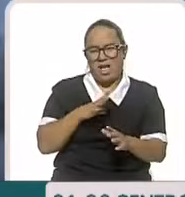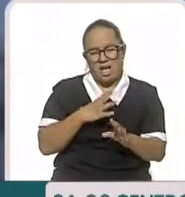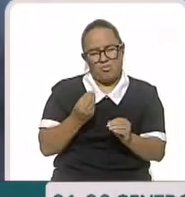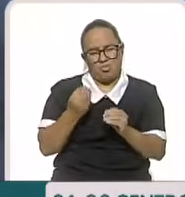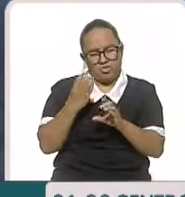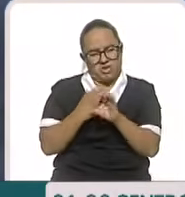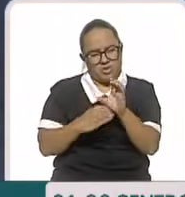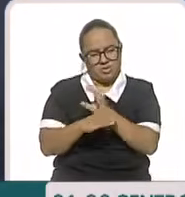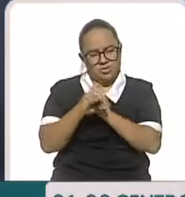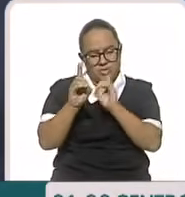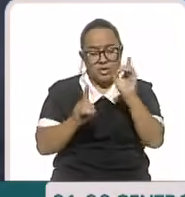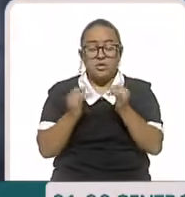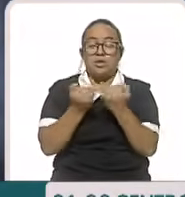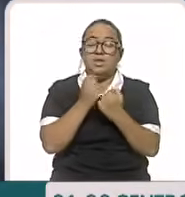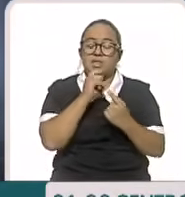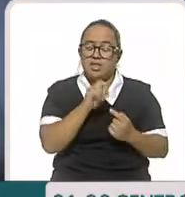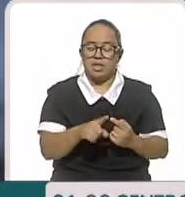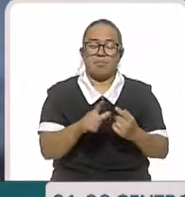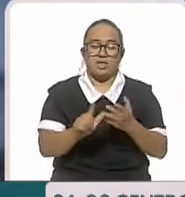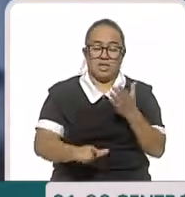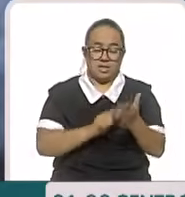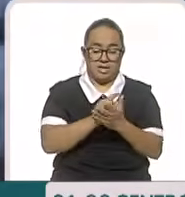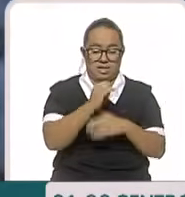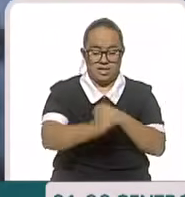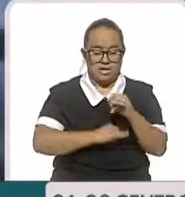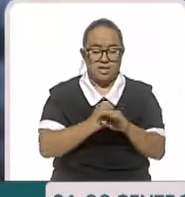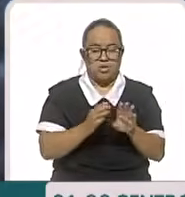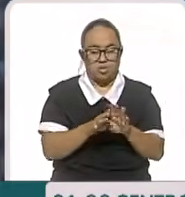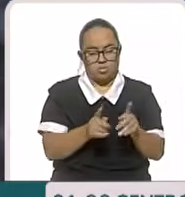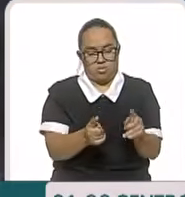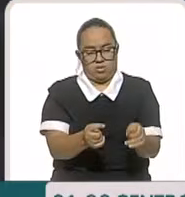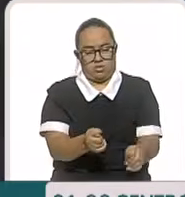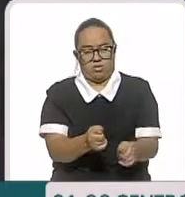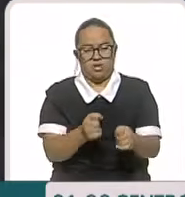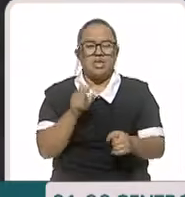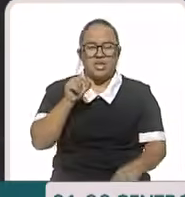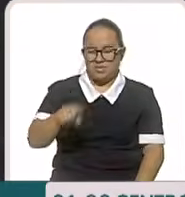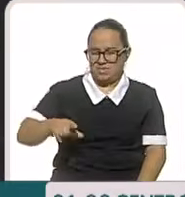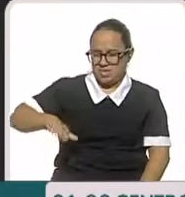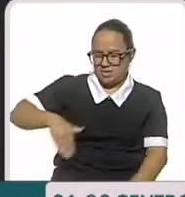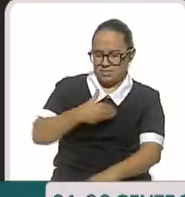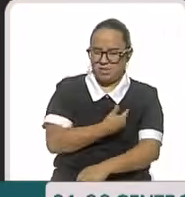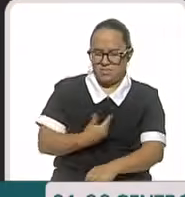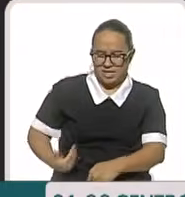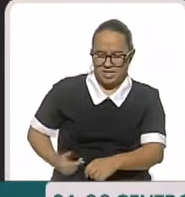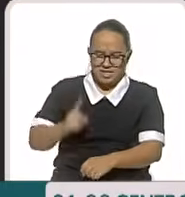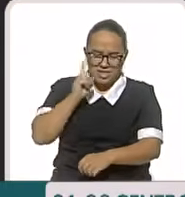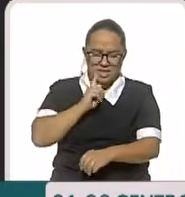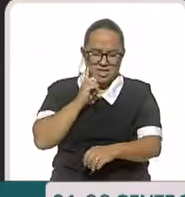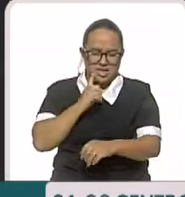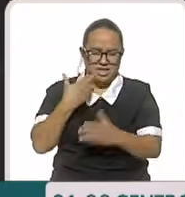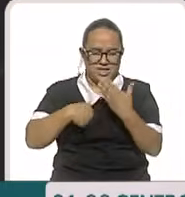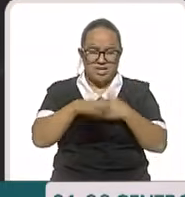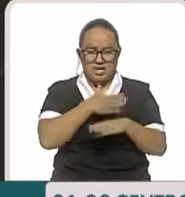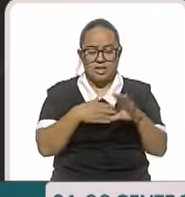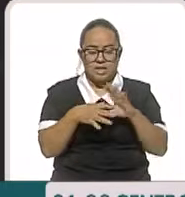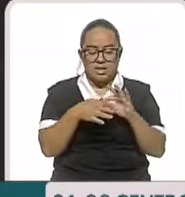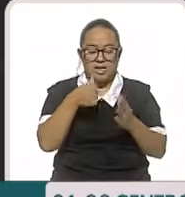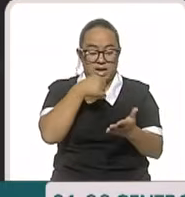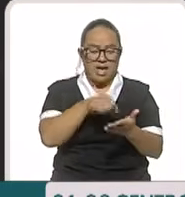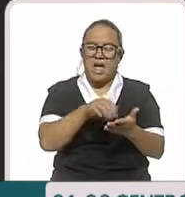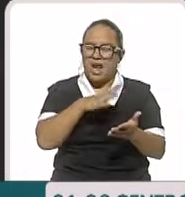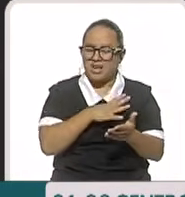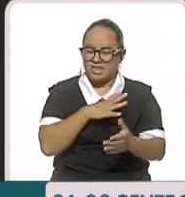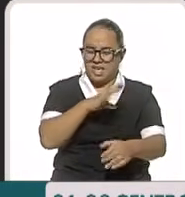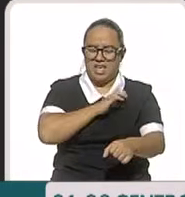violaciones a la ley internacional y sí hablan sobre todo sobre lo que citó la presidenta Claudia Sheinbaum, por ejemplo, la Carta de las Naciones Unidas, que